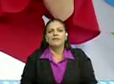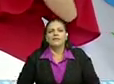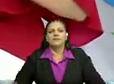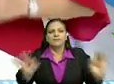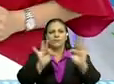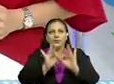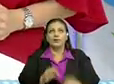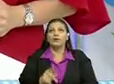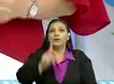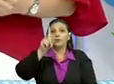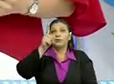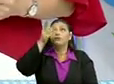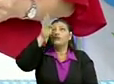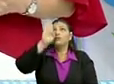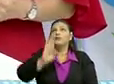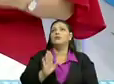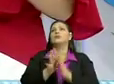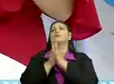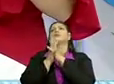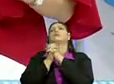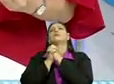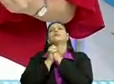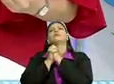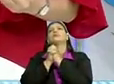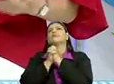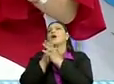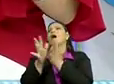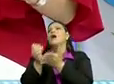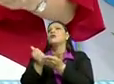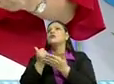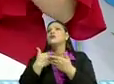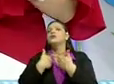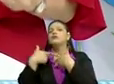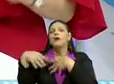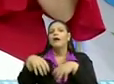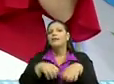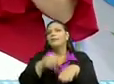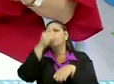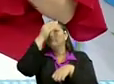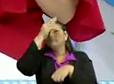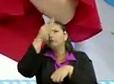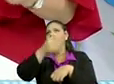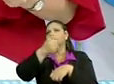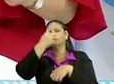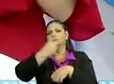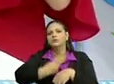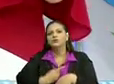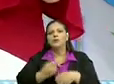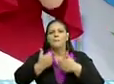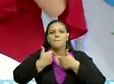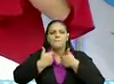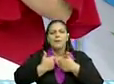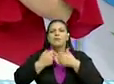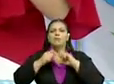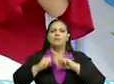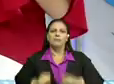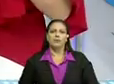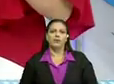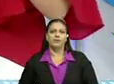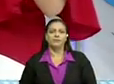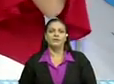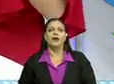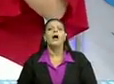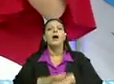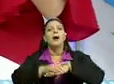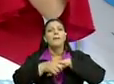al Todopoderoso que te dé esa sabiduría para poder tomar las decisiones correctas y aprovechar